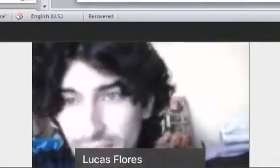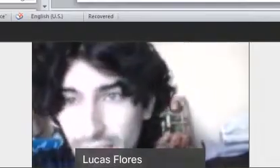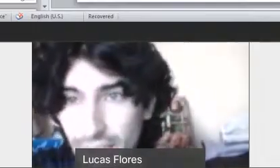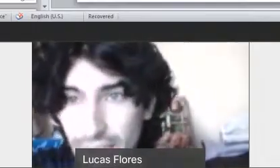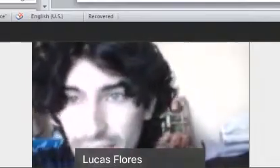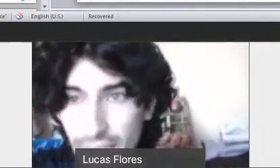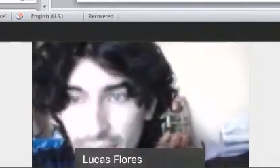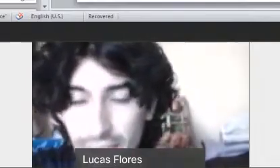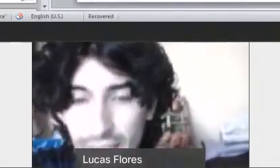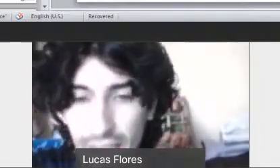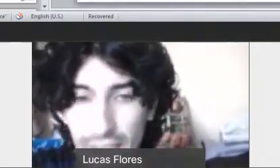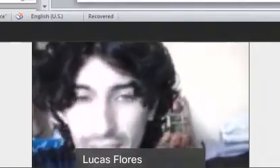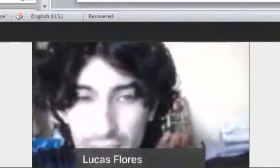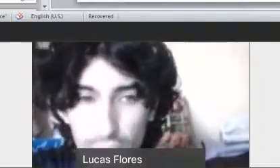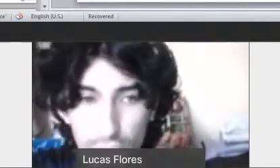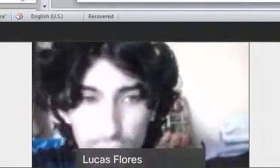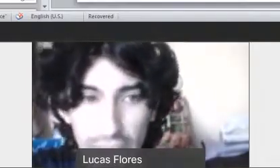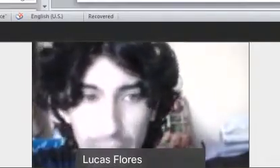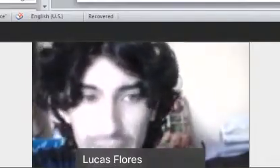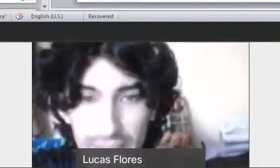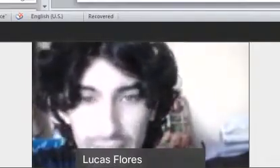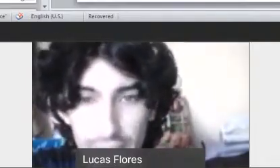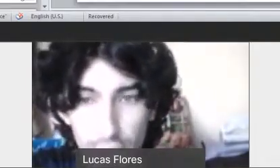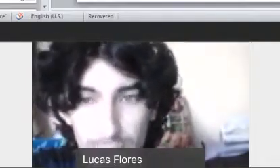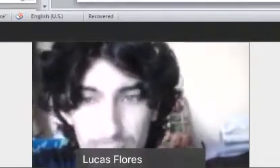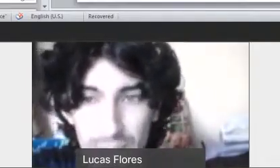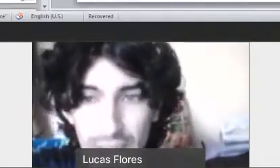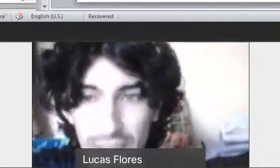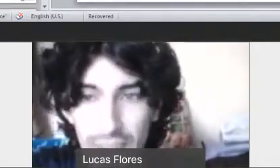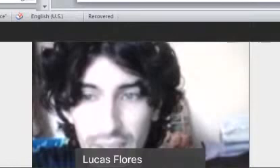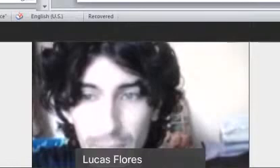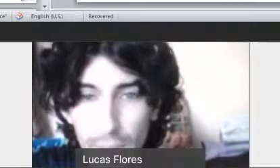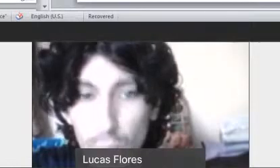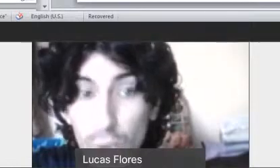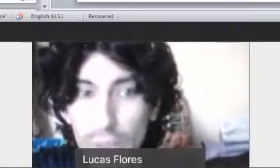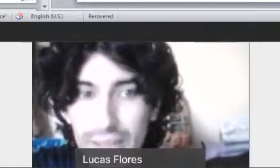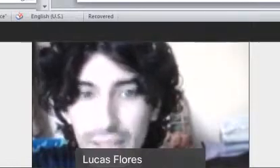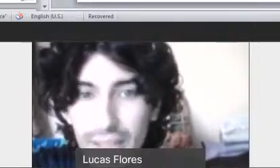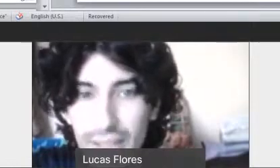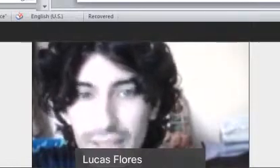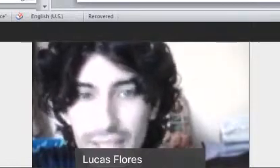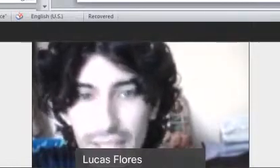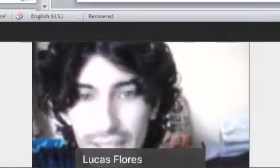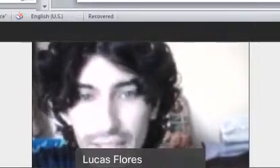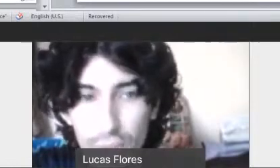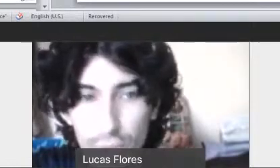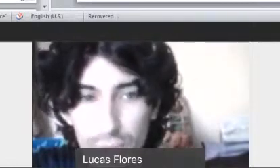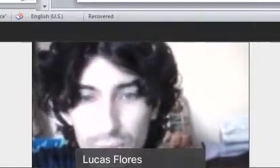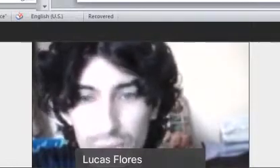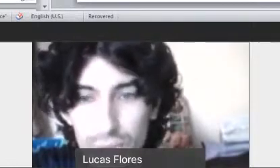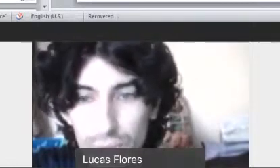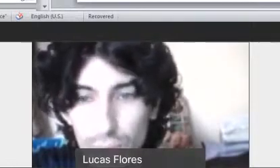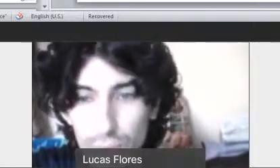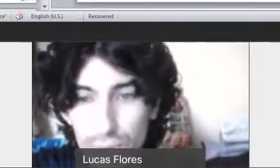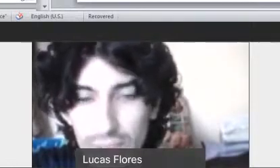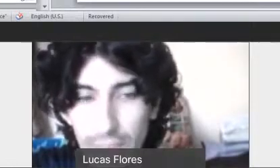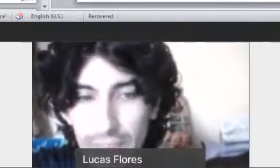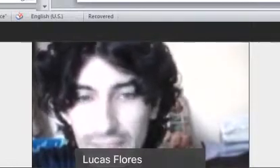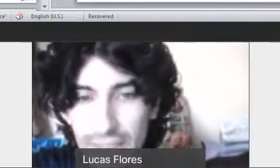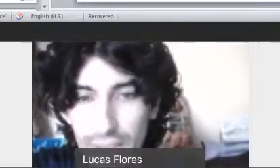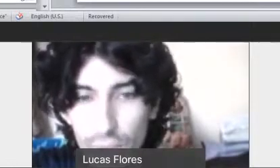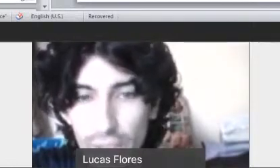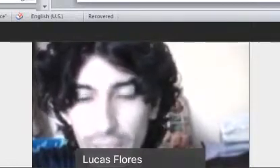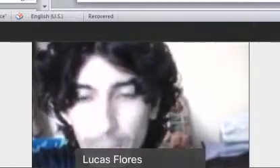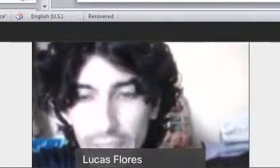aclaraciones antes de dar inicio a la presentación. Pregunto antes de ya largar con